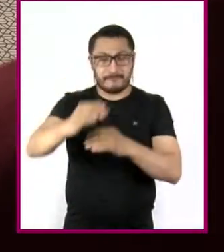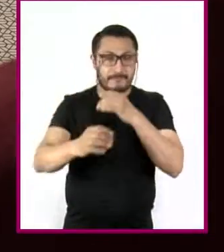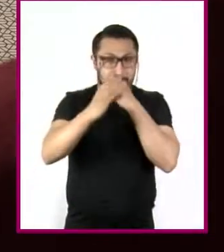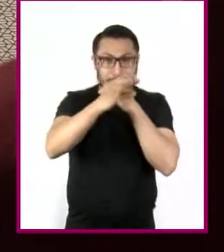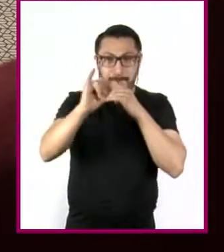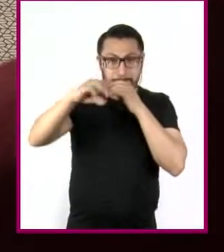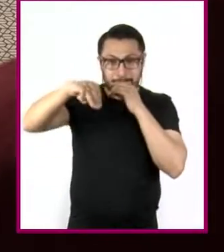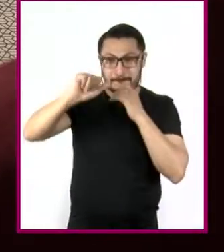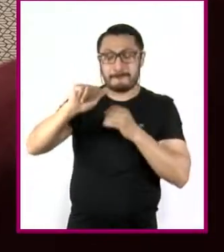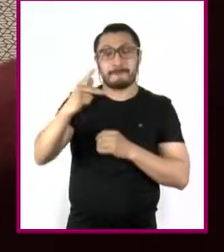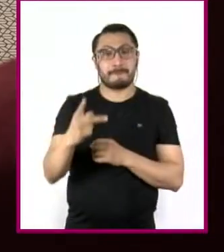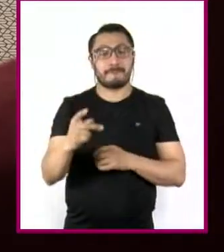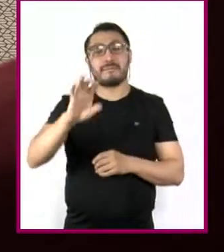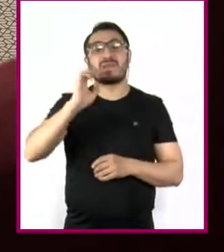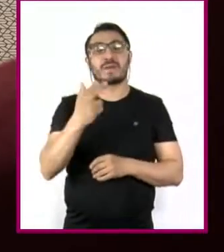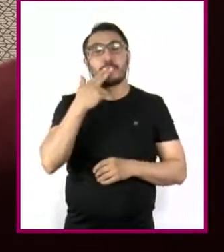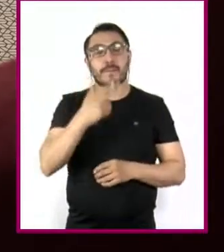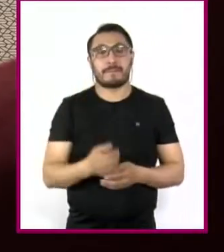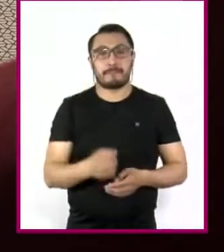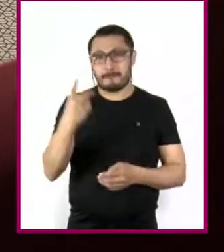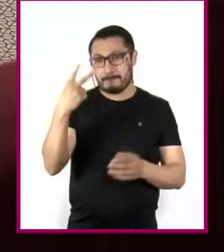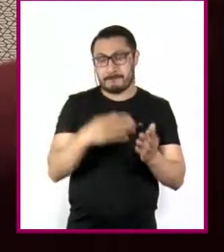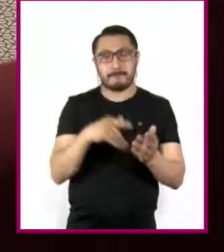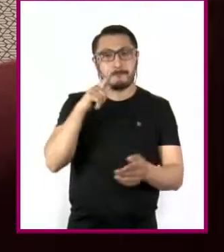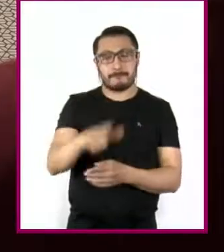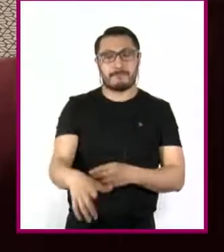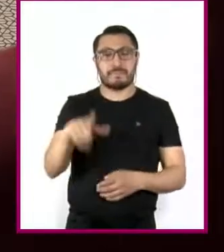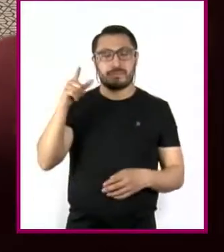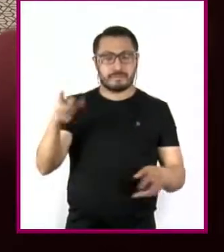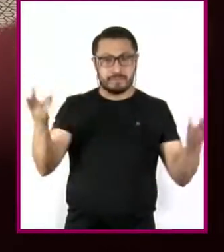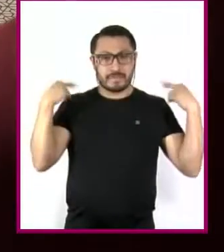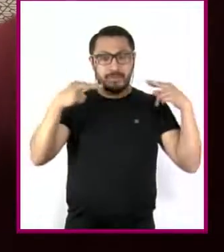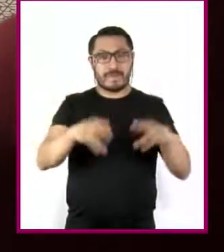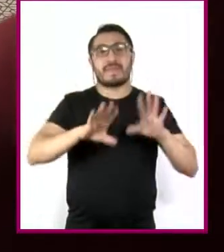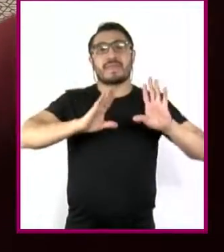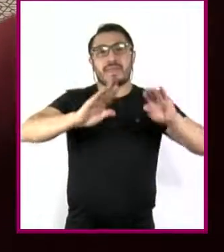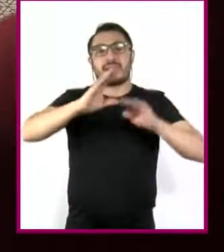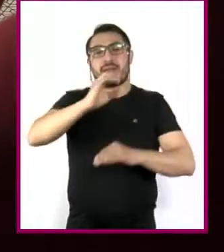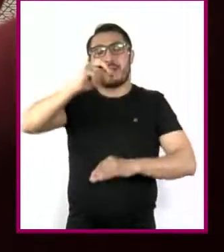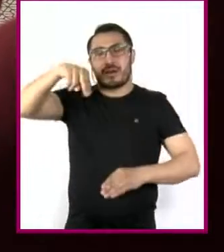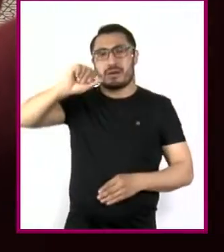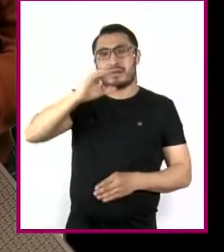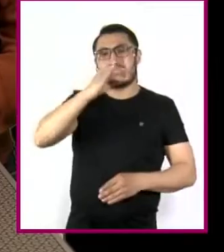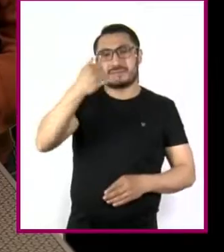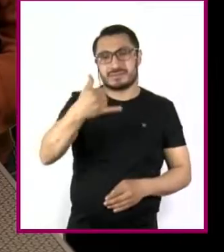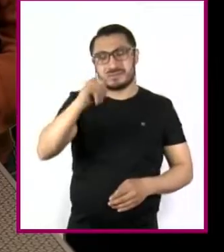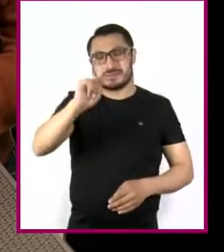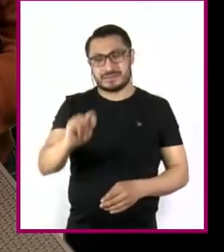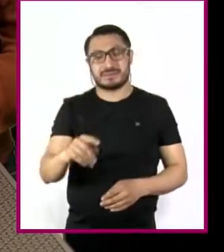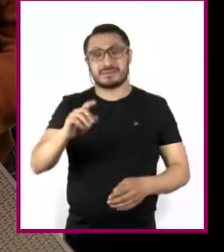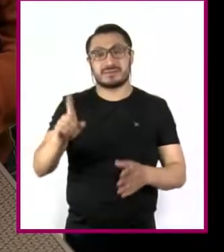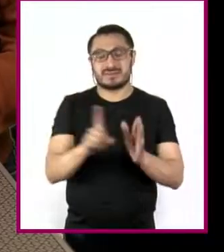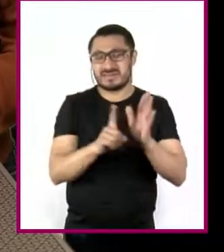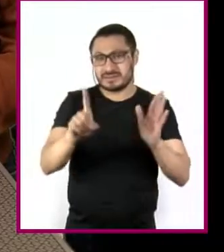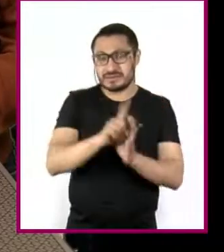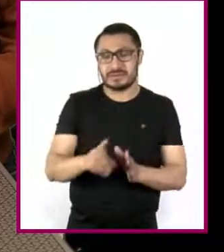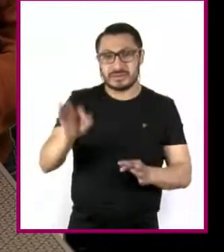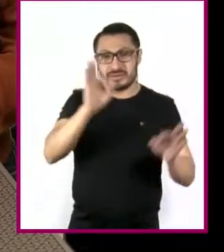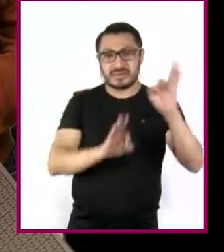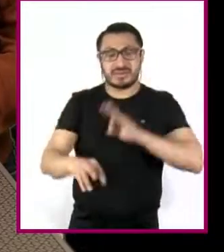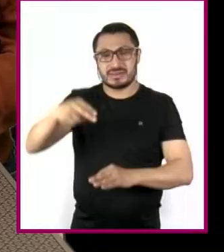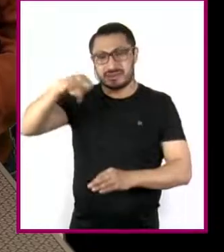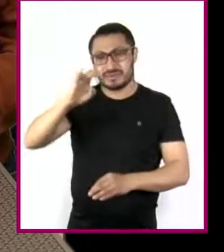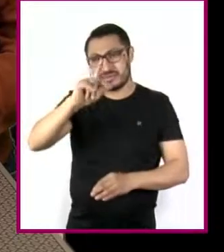CIMAP, Chihuahua. Desde el 2017 es catedrática CONACYT del Departamento de Física Nuclear y Aplicaciones